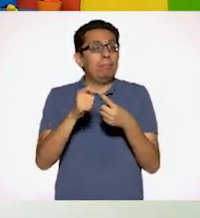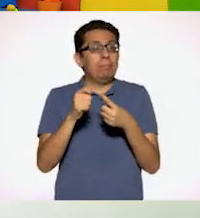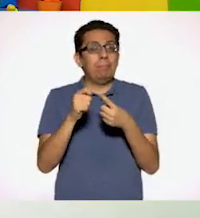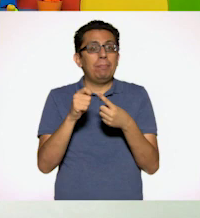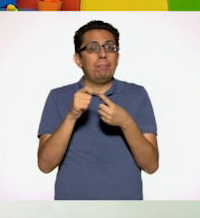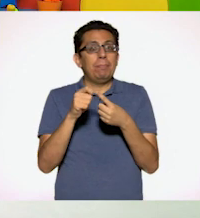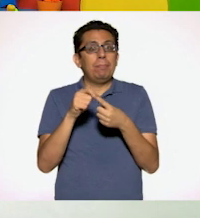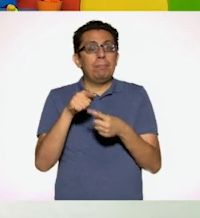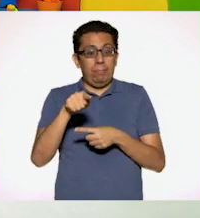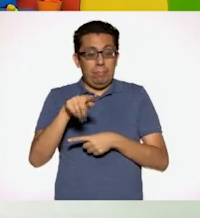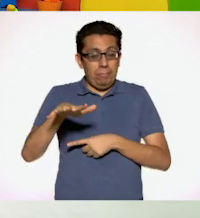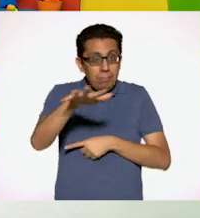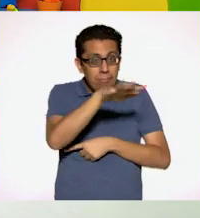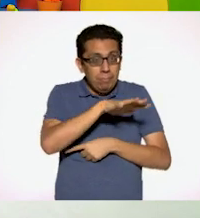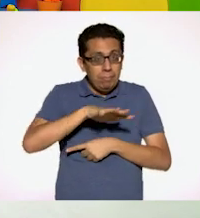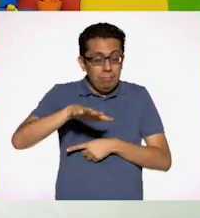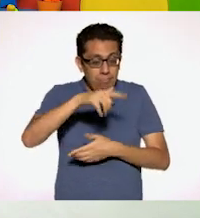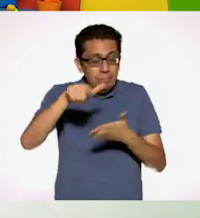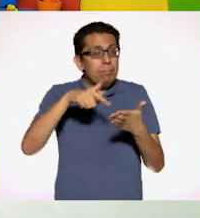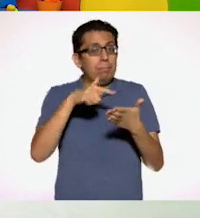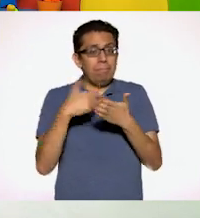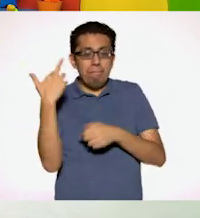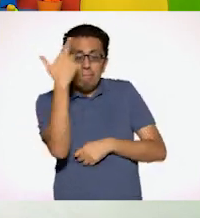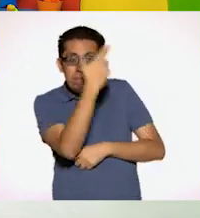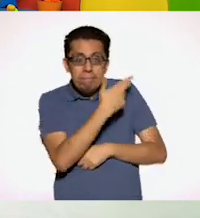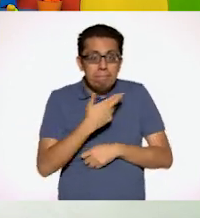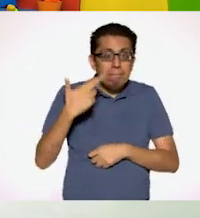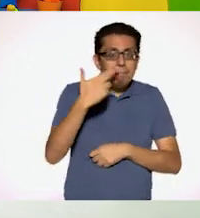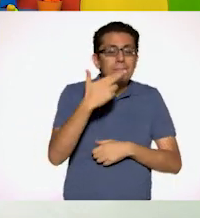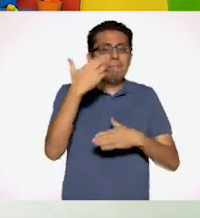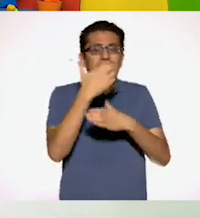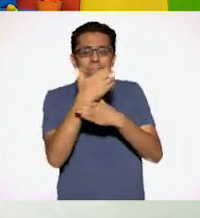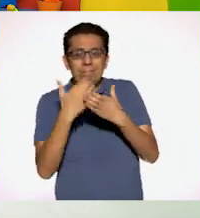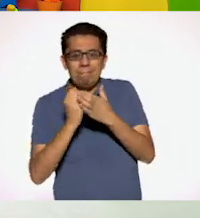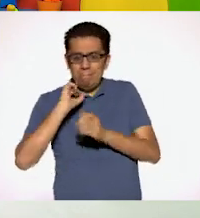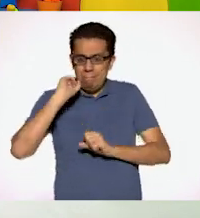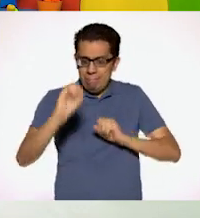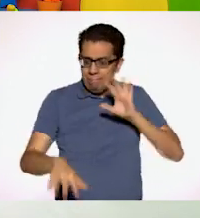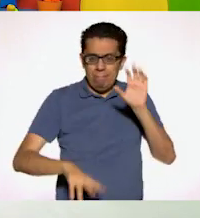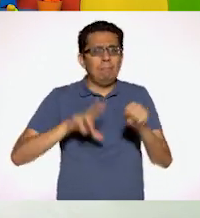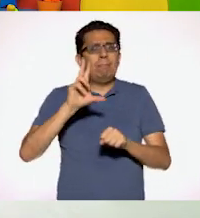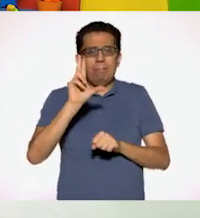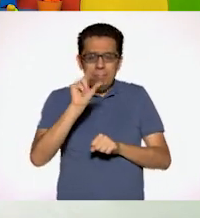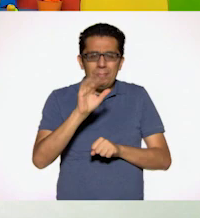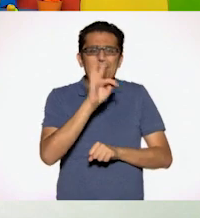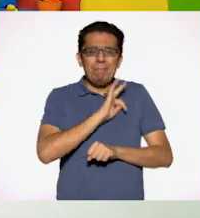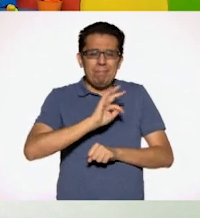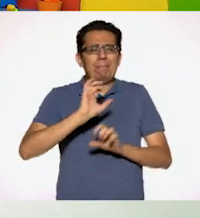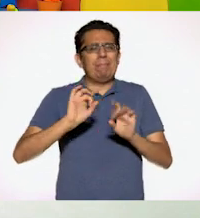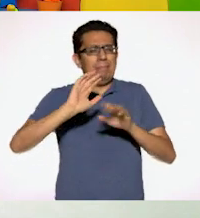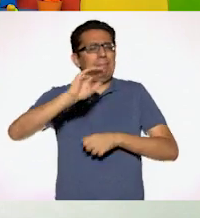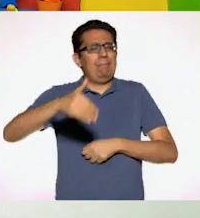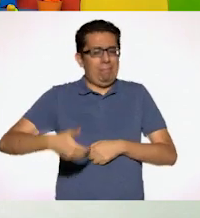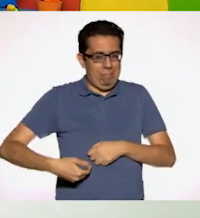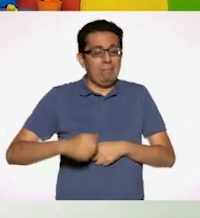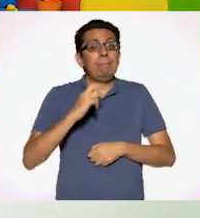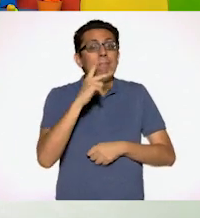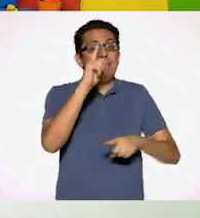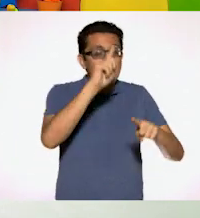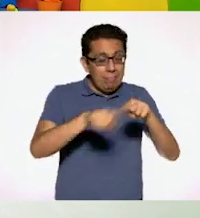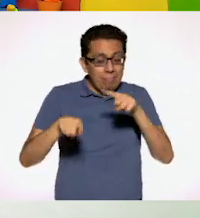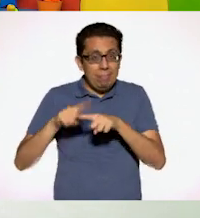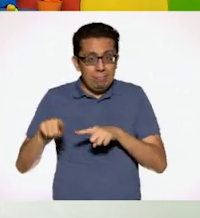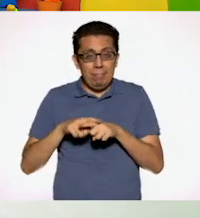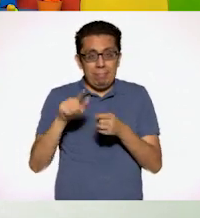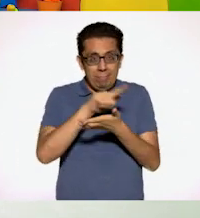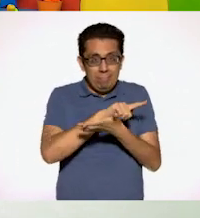bien nuestro espacio. Es muy importante que no haya objetos tirados que te puedan lastimar. Así que, como pueden observar,